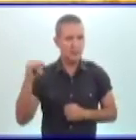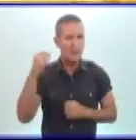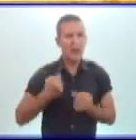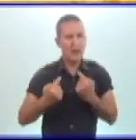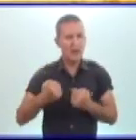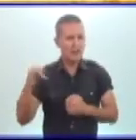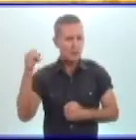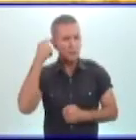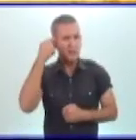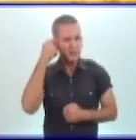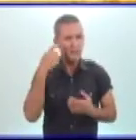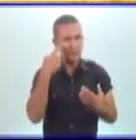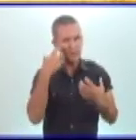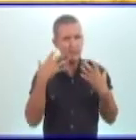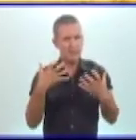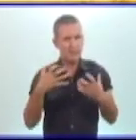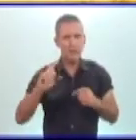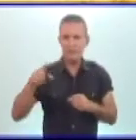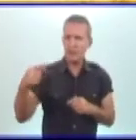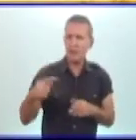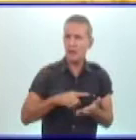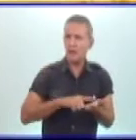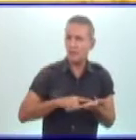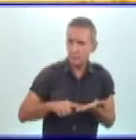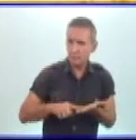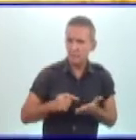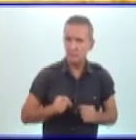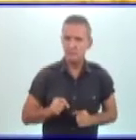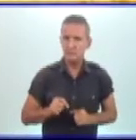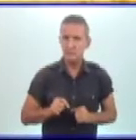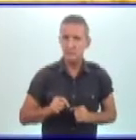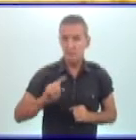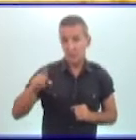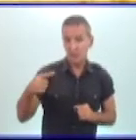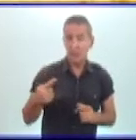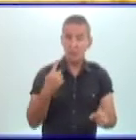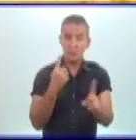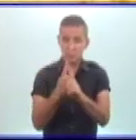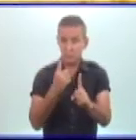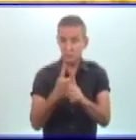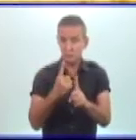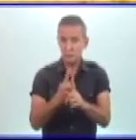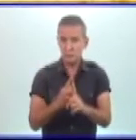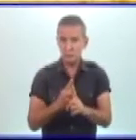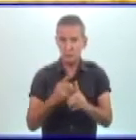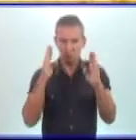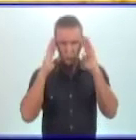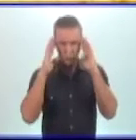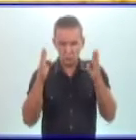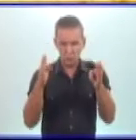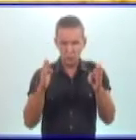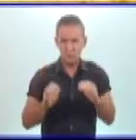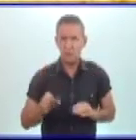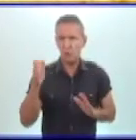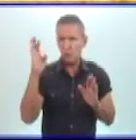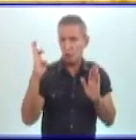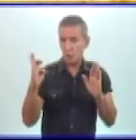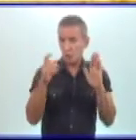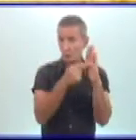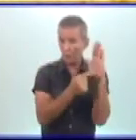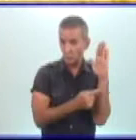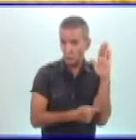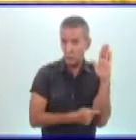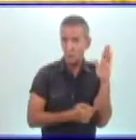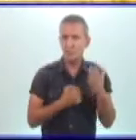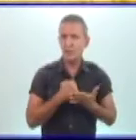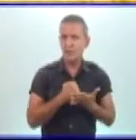importantes para la próxima semana. Quisiera que en las próximas emisiones pudieran concentrarse en aquellos factores que permitieron la